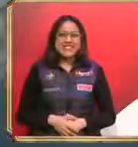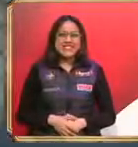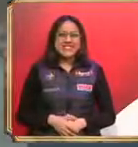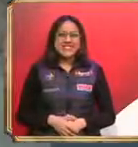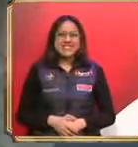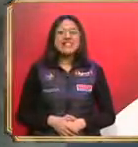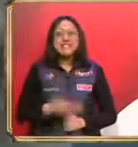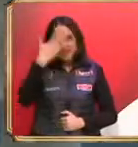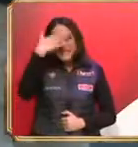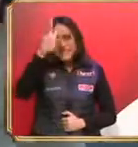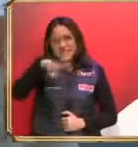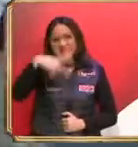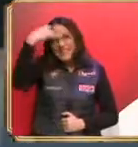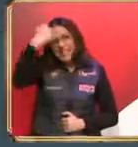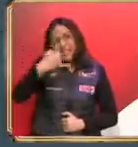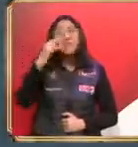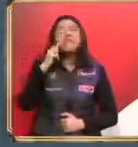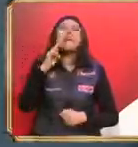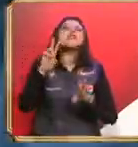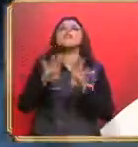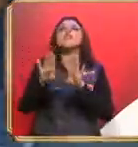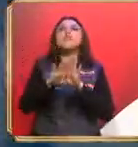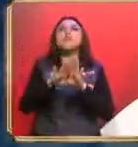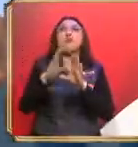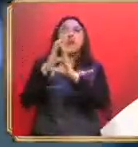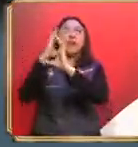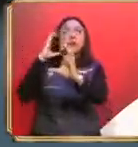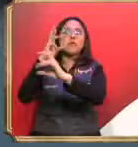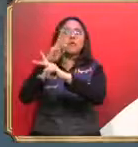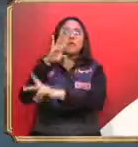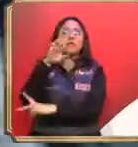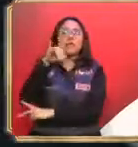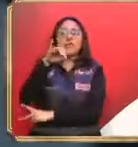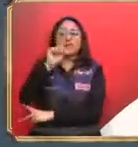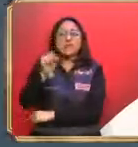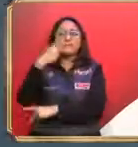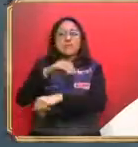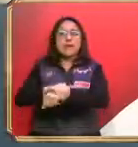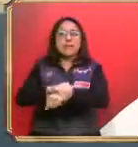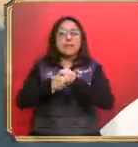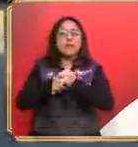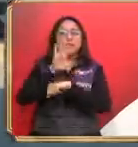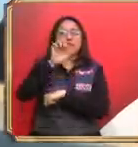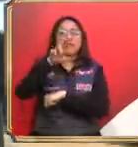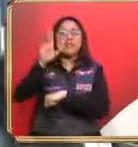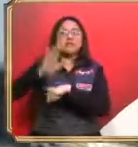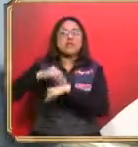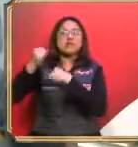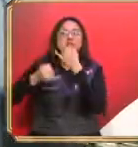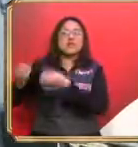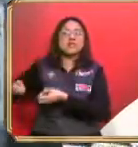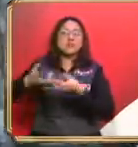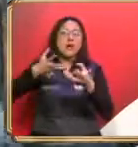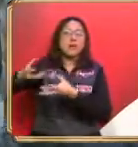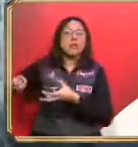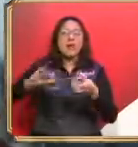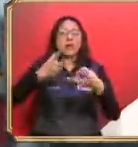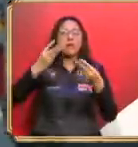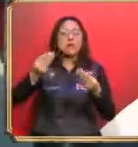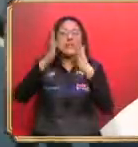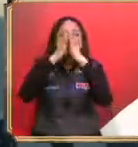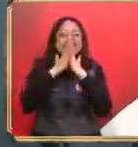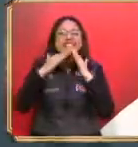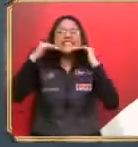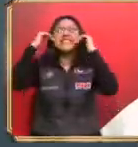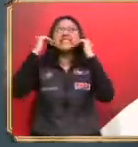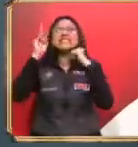pues como ve jefe así es como el camión de pins de mis amigos de pinza se fue llenando con estas miles de sonrisas